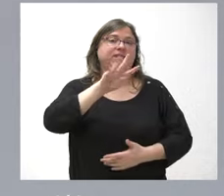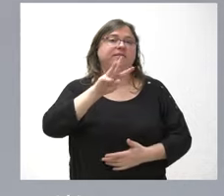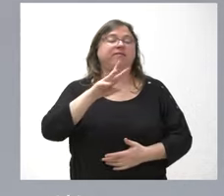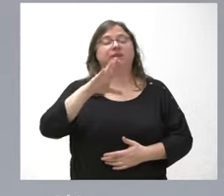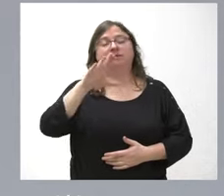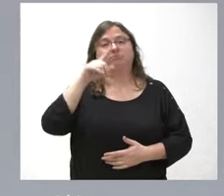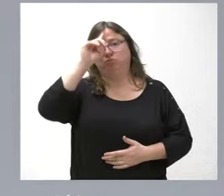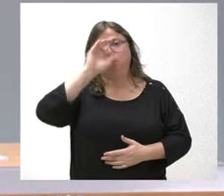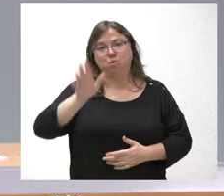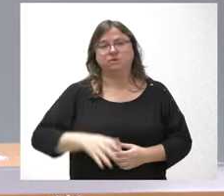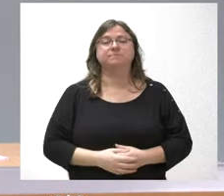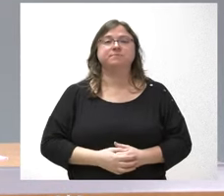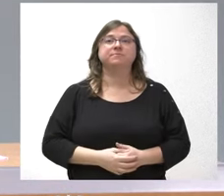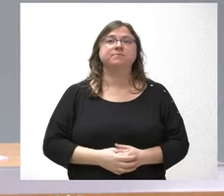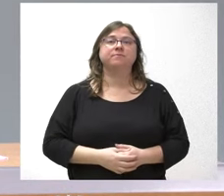abril.